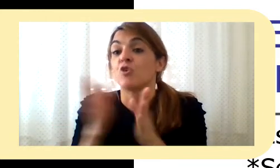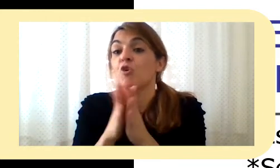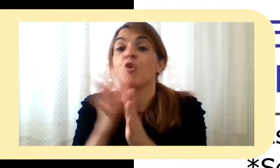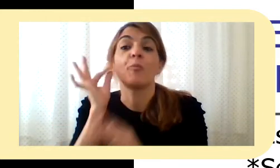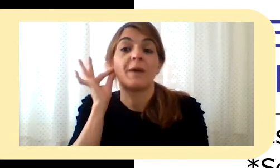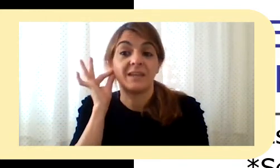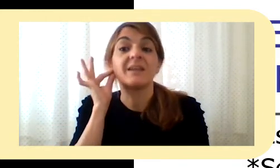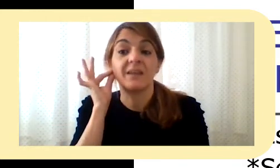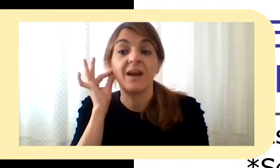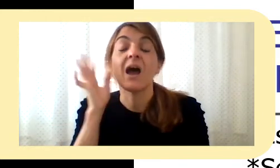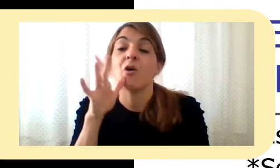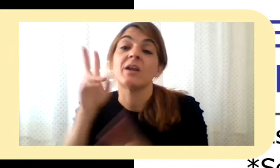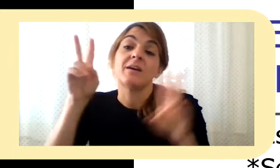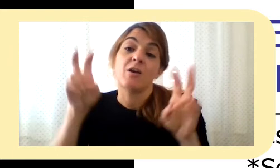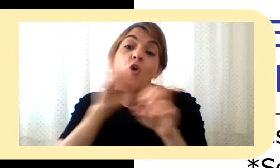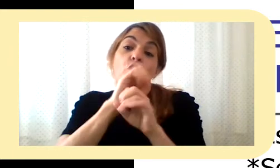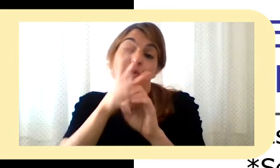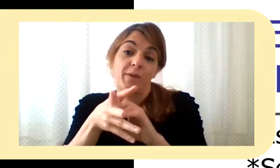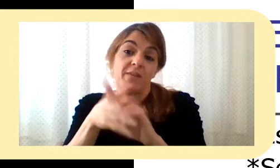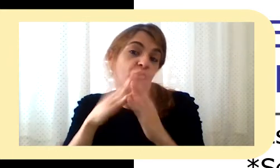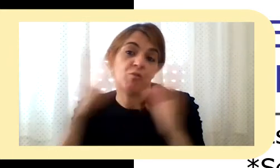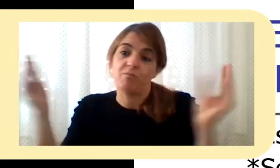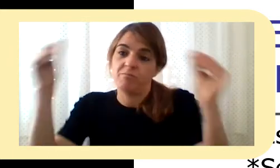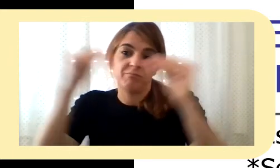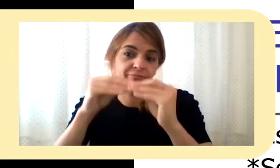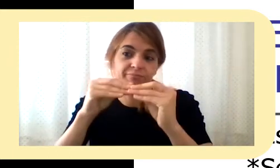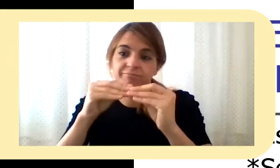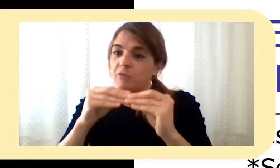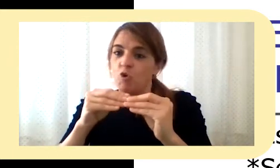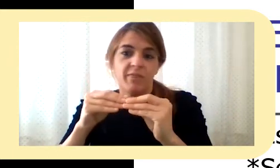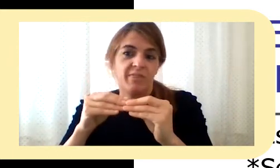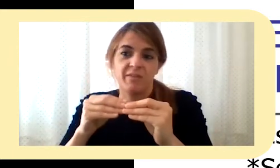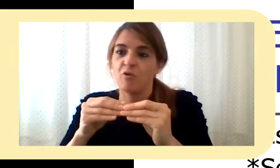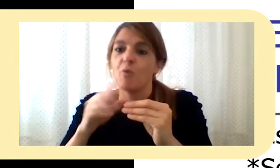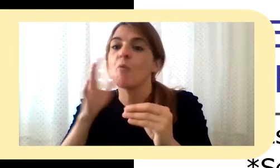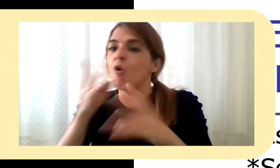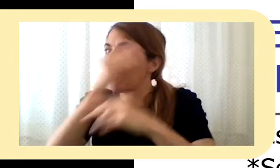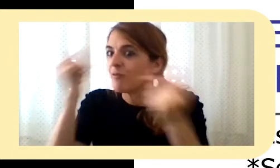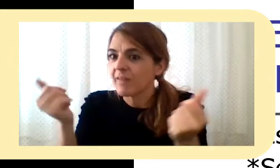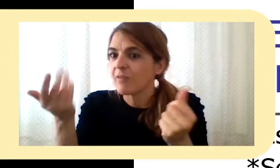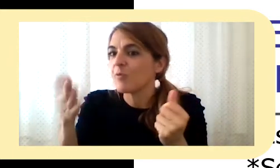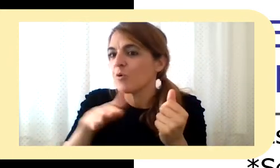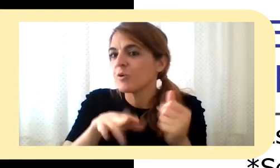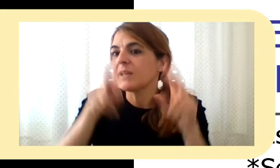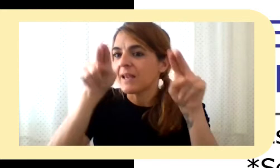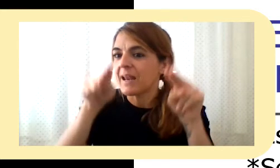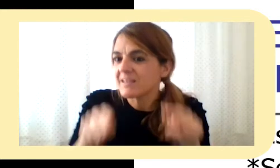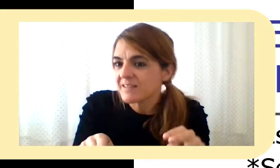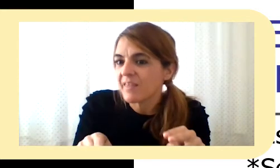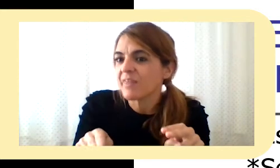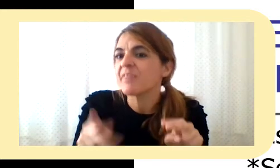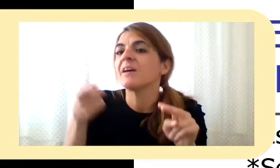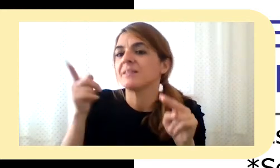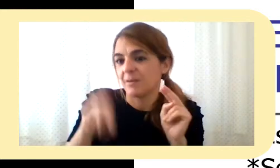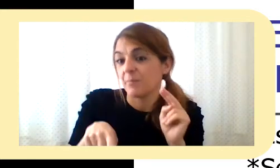ahora con la COVID, que estoy totalmente de acuerdo con ella en que se han olvidado la mortalidad en las residencias, y la mortalidad